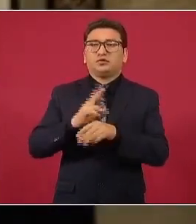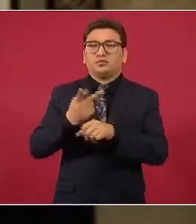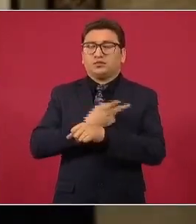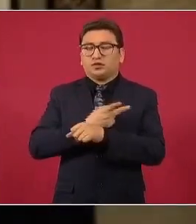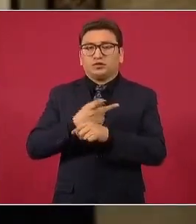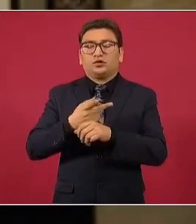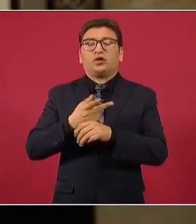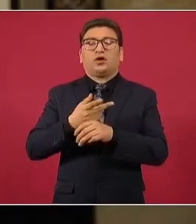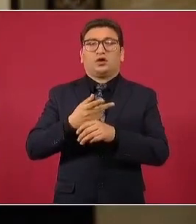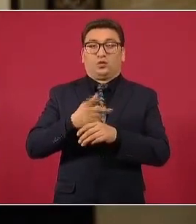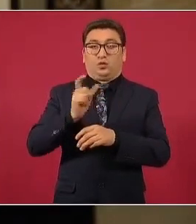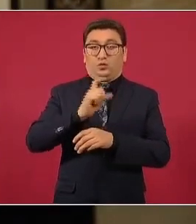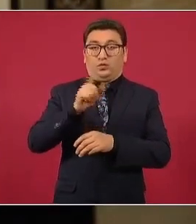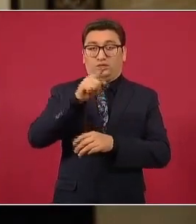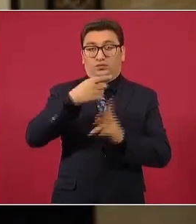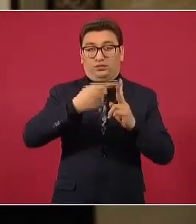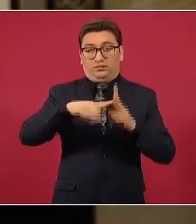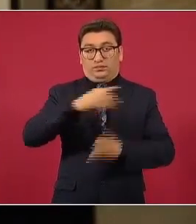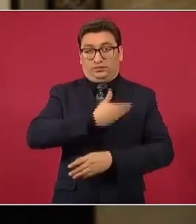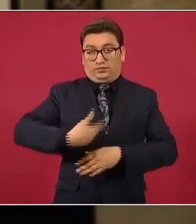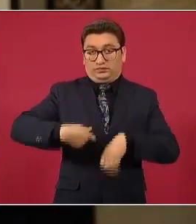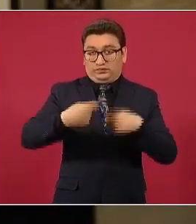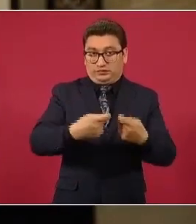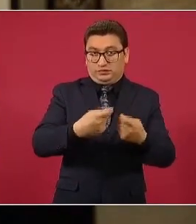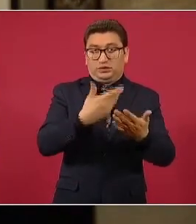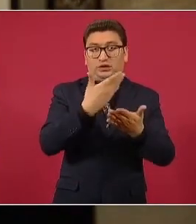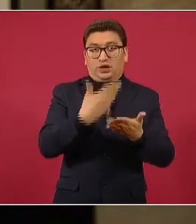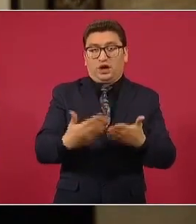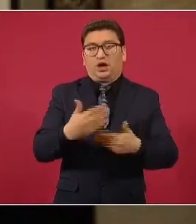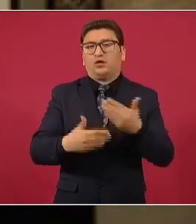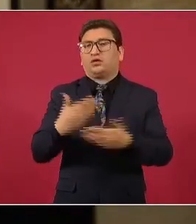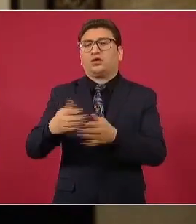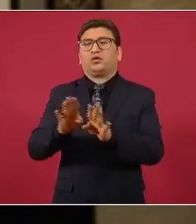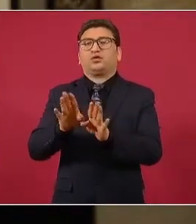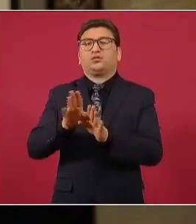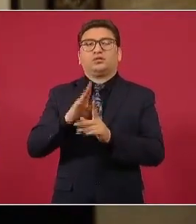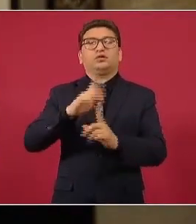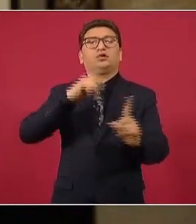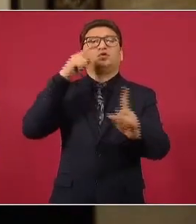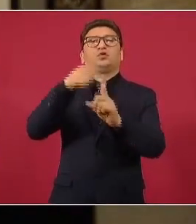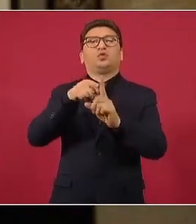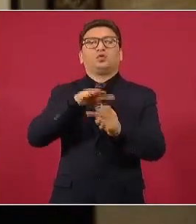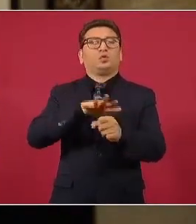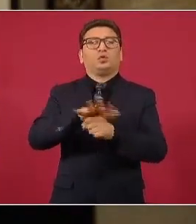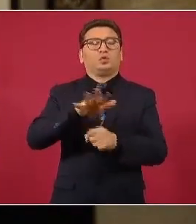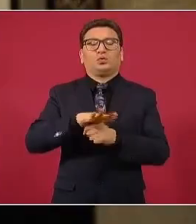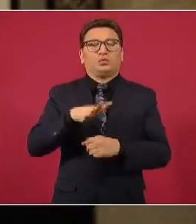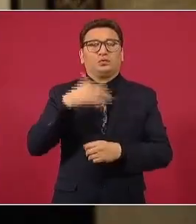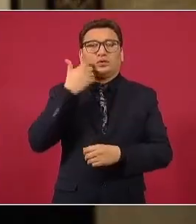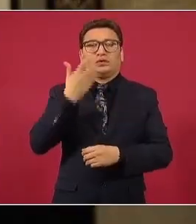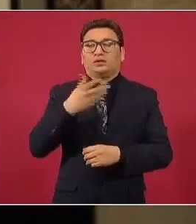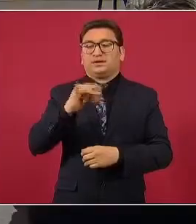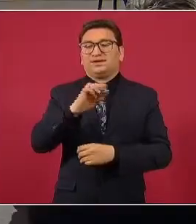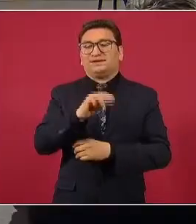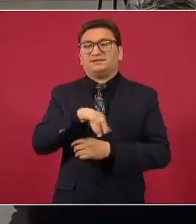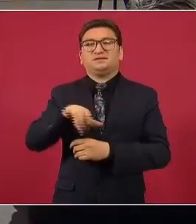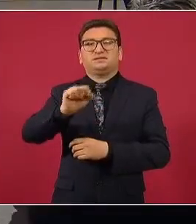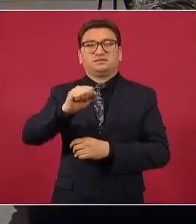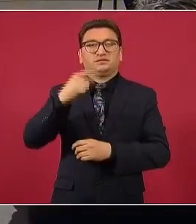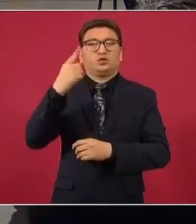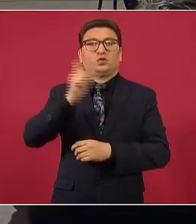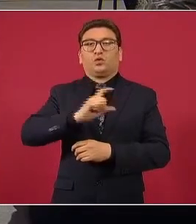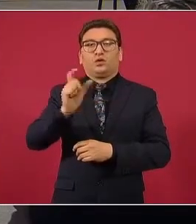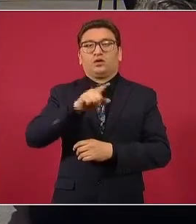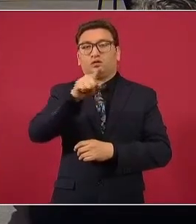es el estatus que actualmente mantiene? Y saber cuál es la meta que usted tiene para dejar el IMSS a final